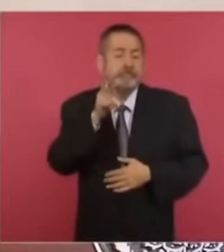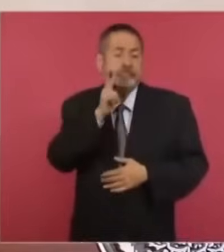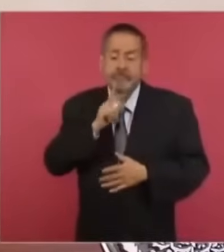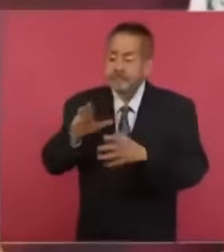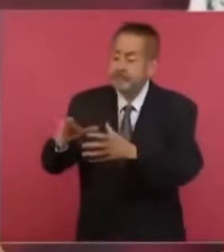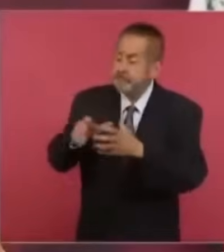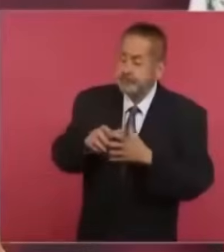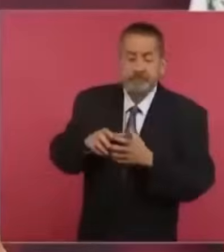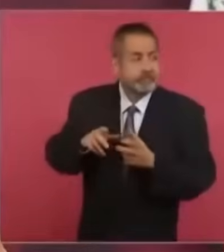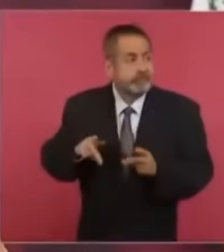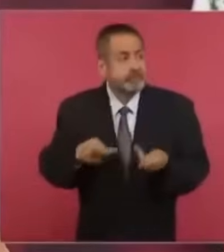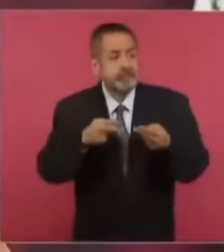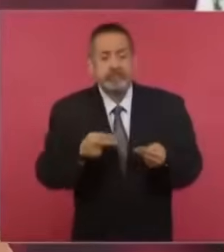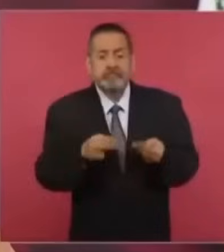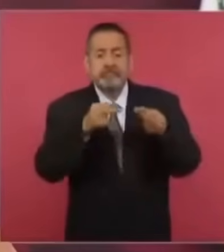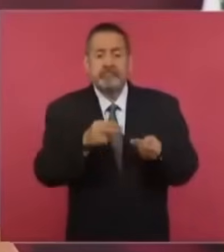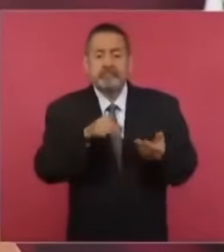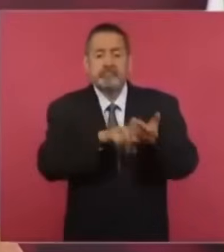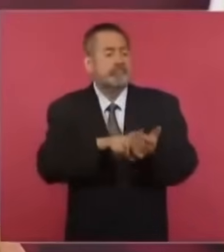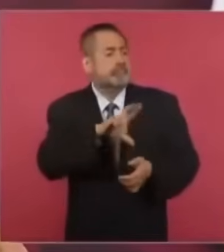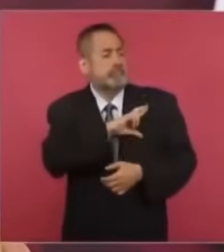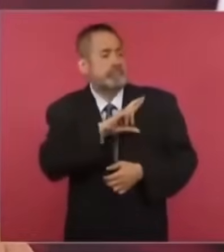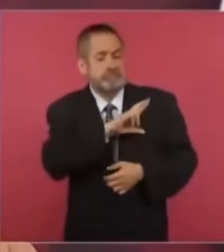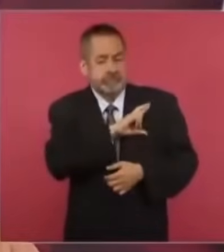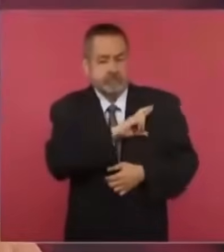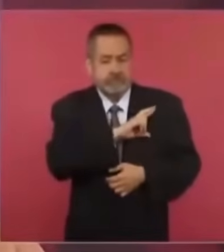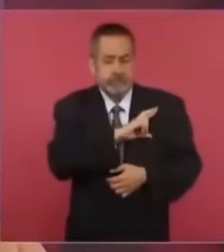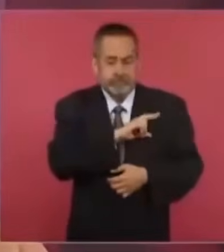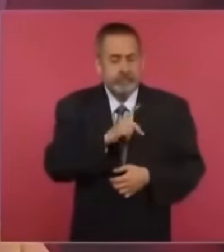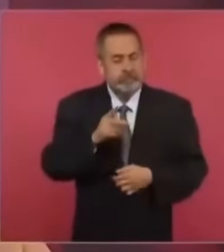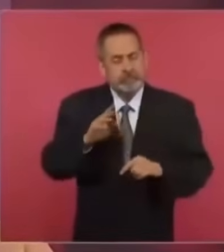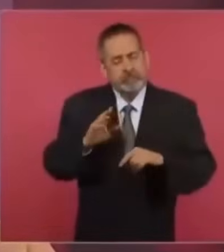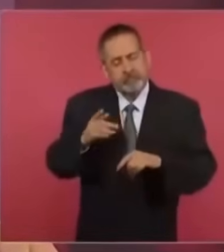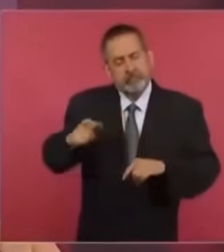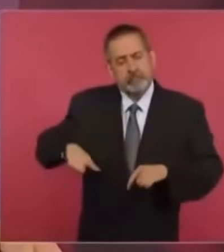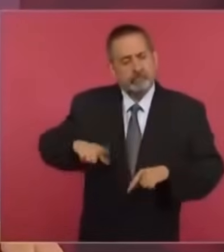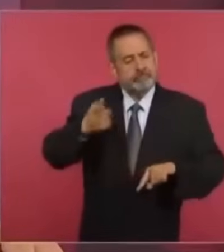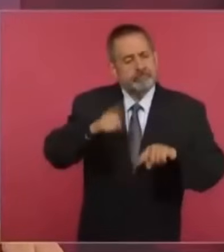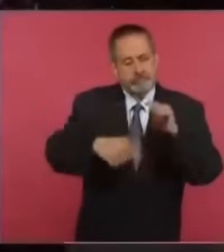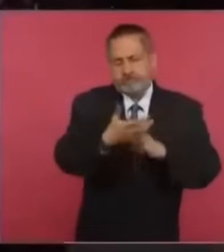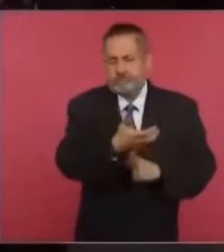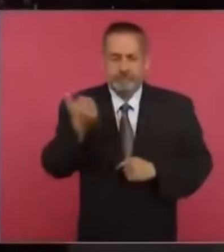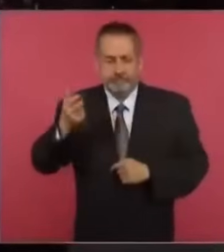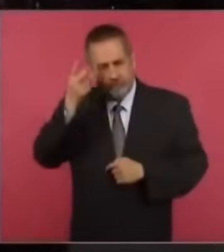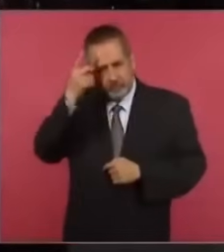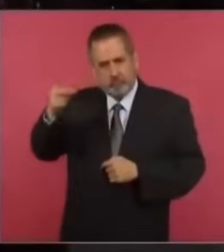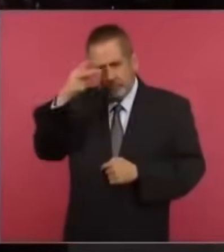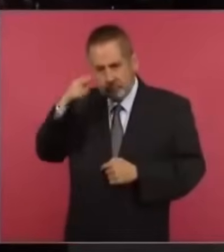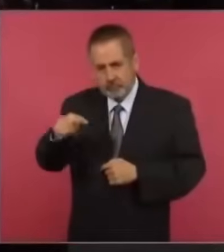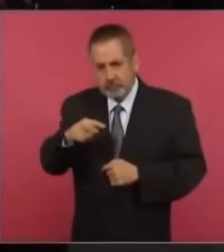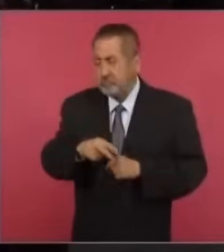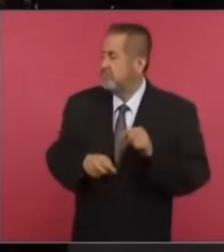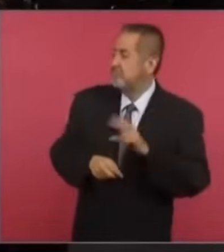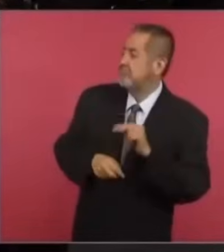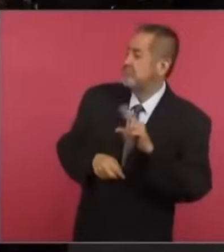recuperara, porque estaba en manos de las empresas extranjeras. Bueno,